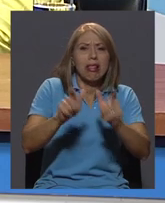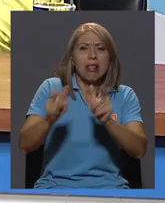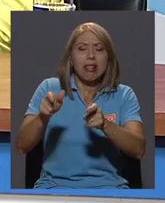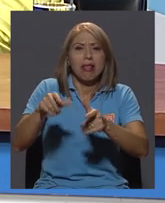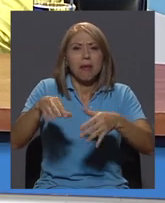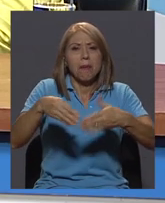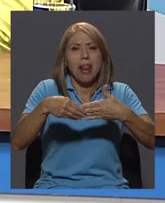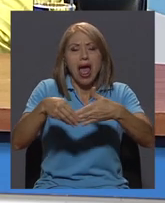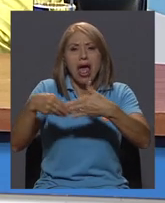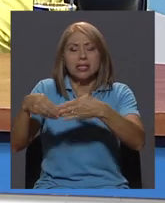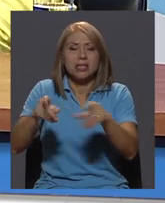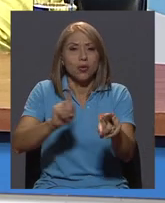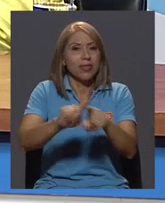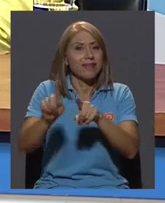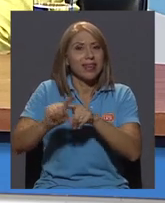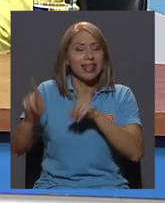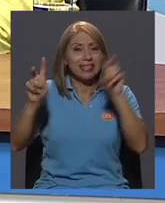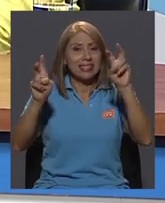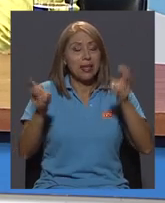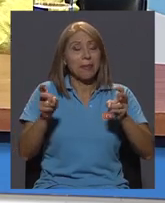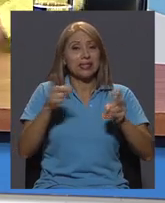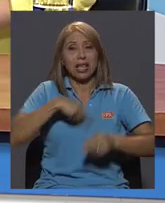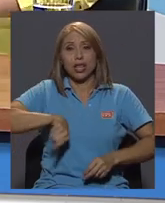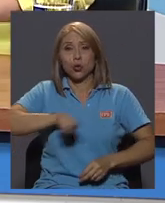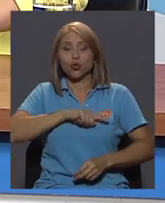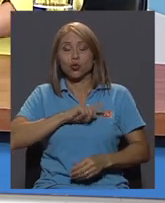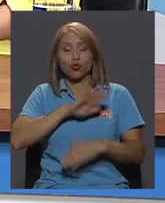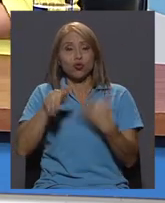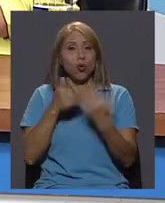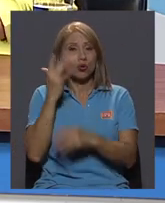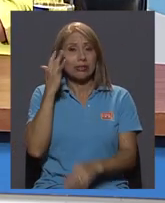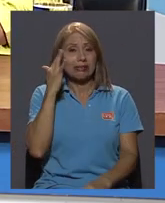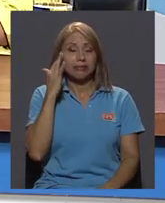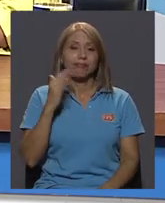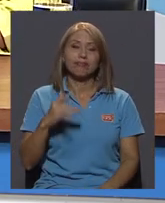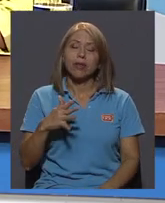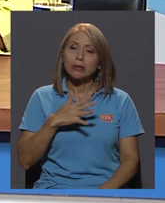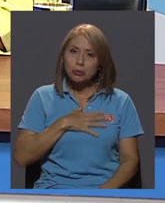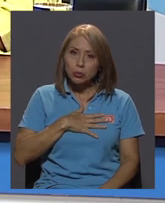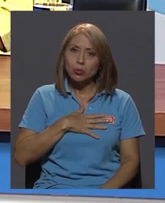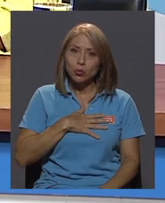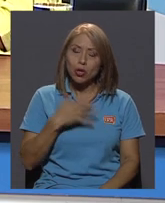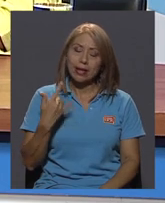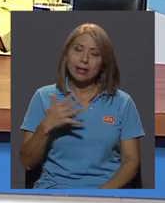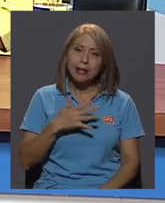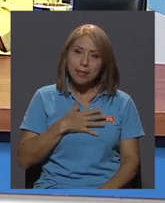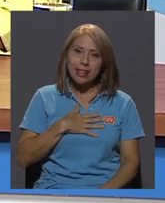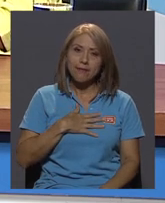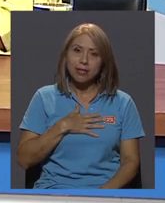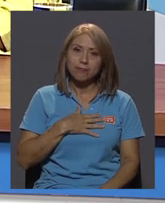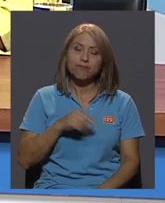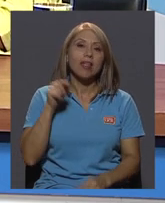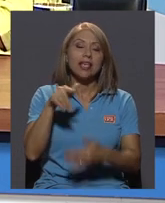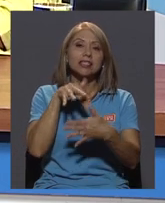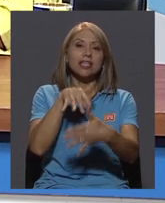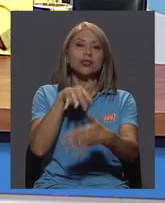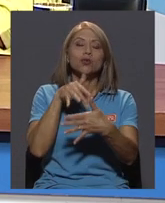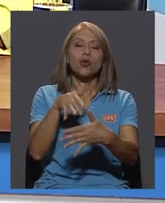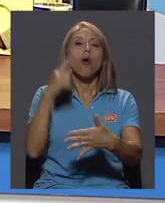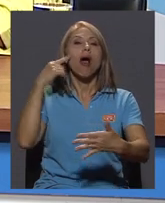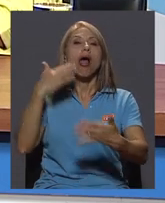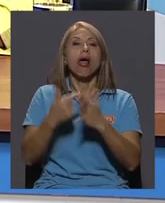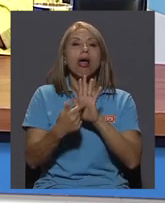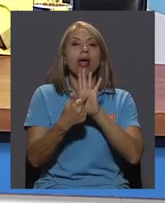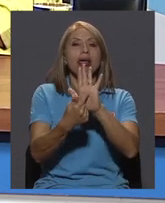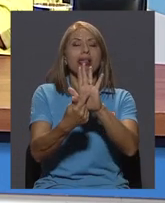nos preocupan a todos y lamentable que qué bueno este estudio este estudio haya develado pues el deterioro